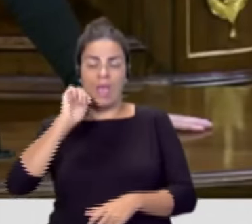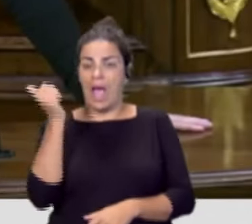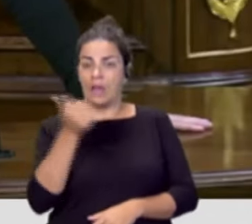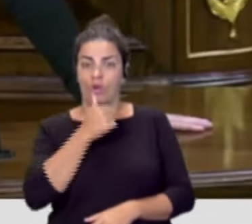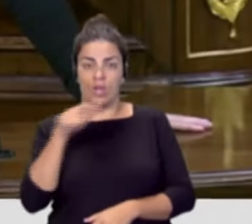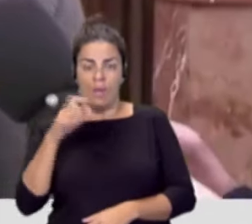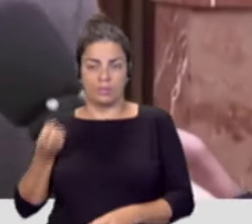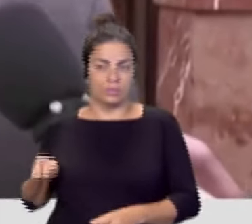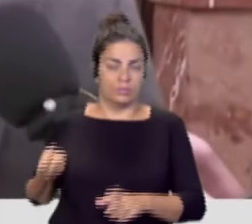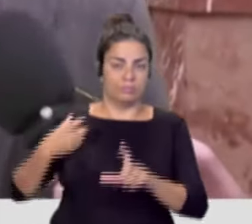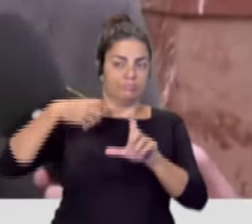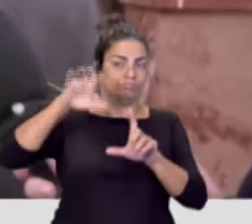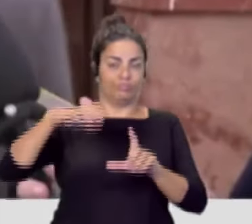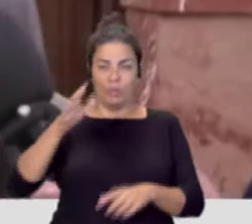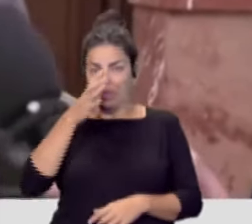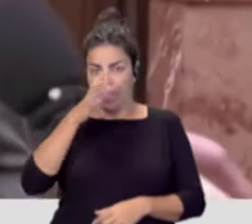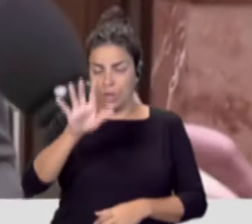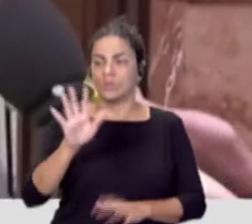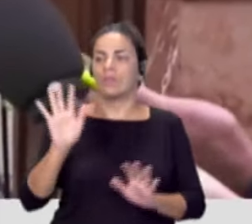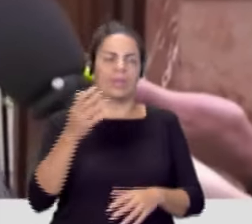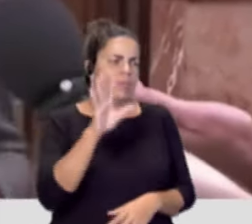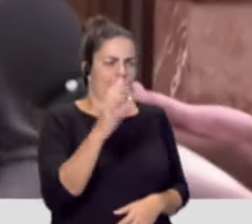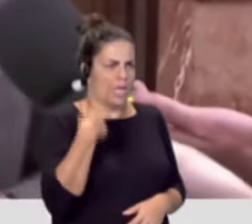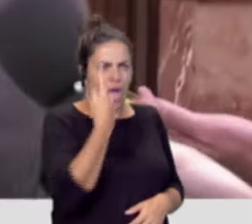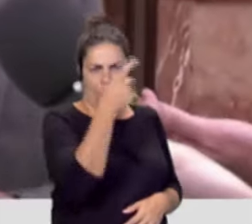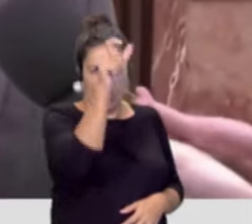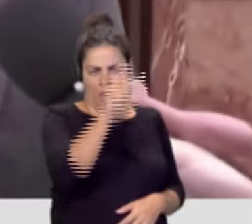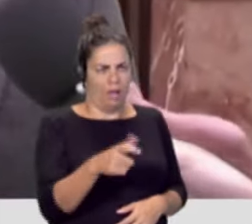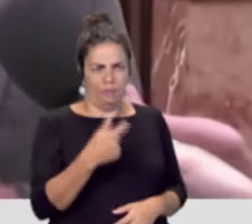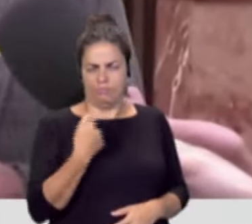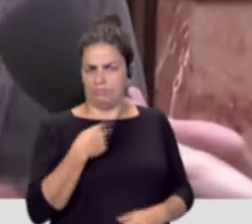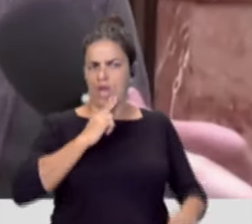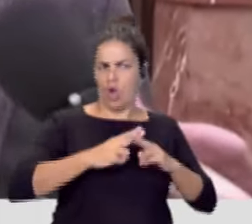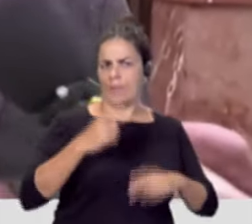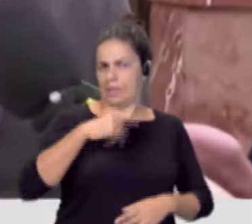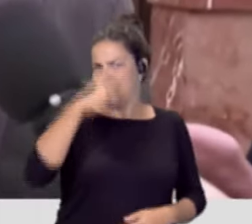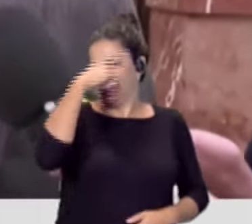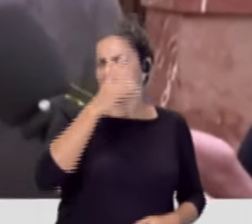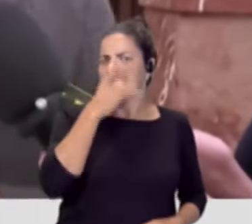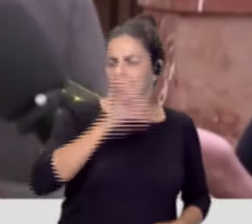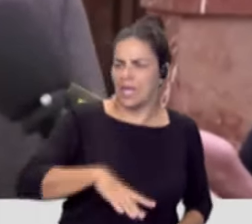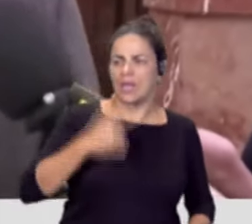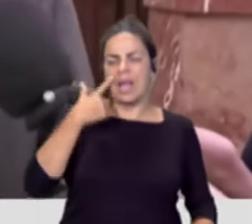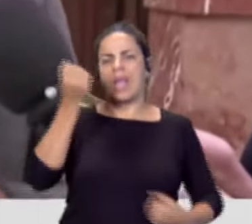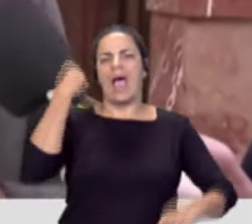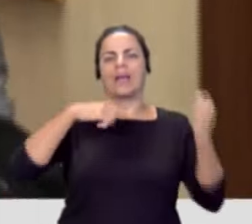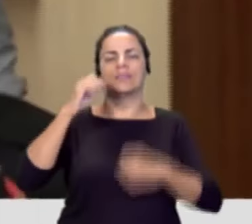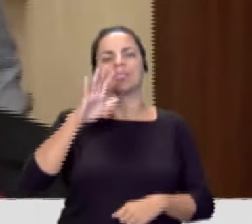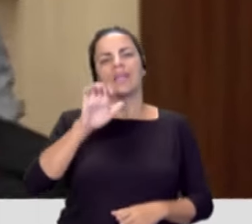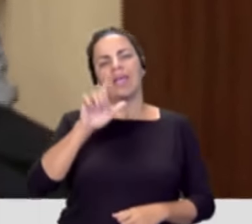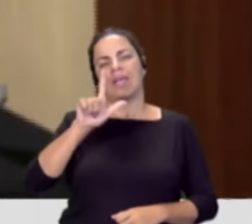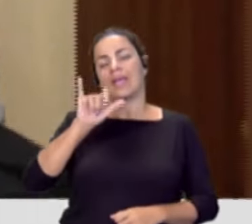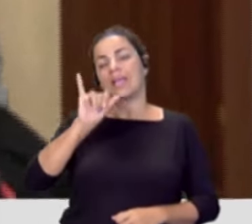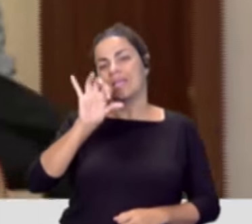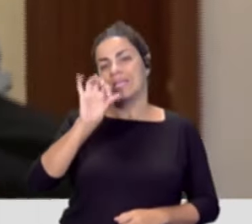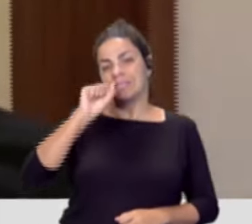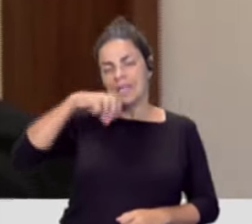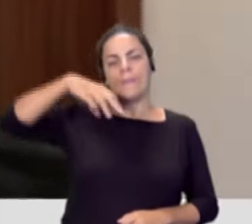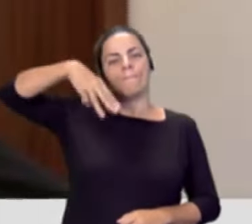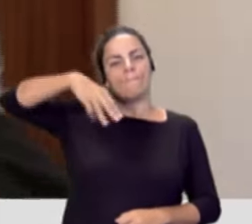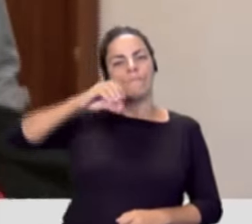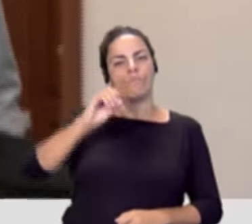también plantearlo. Sí, pero hay una que ya con nombre y apellido, sí. La actriz Elisa Moulia. Moulia, sí. Ella ha